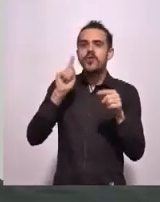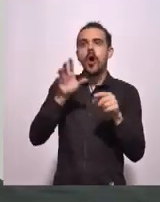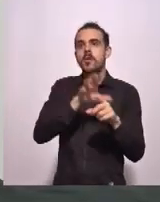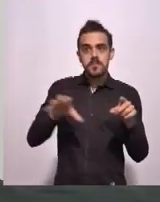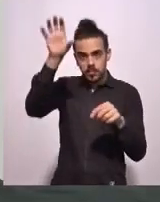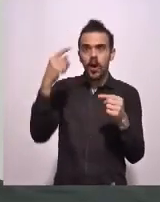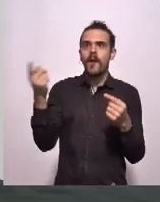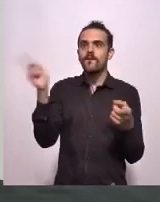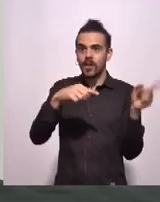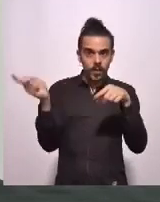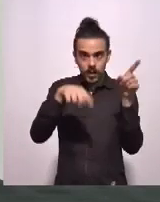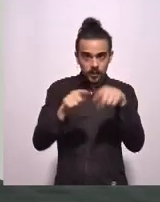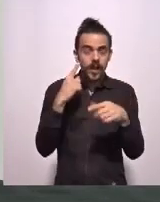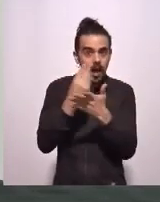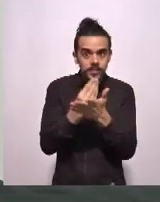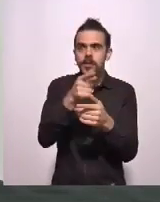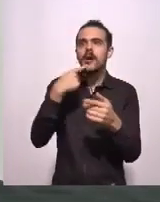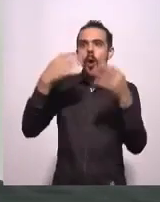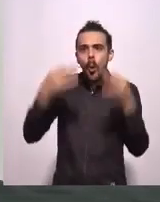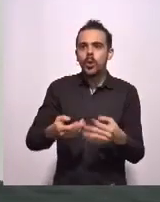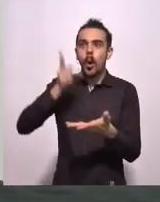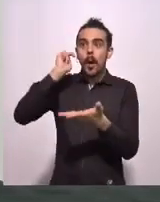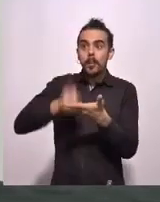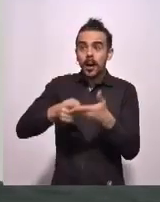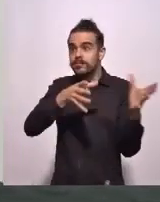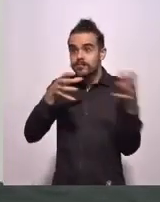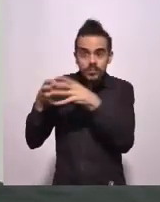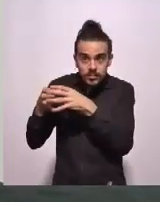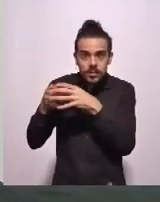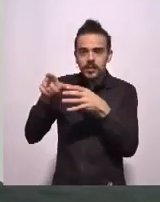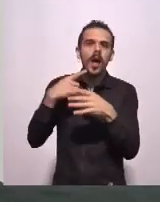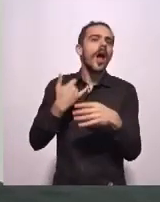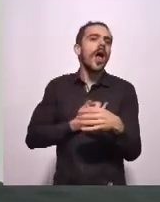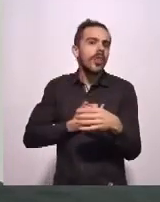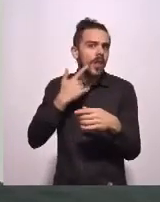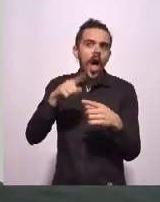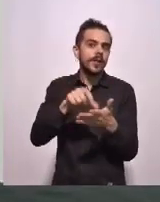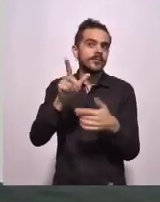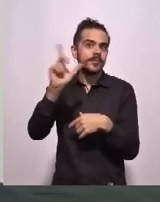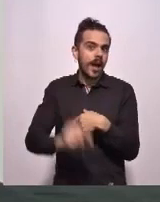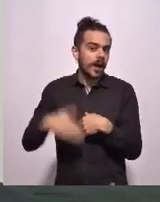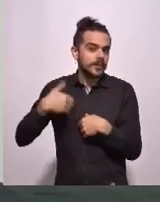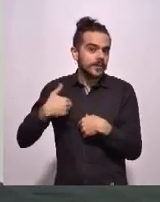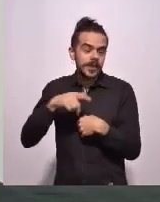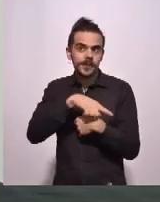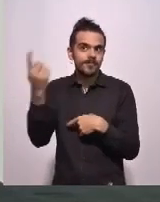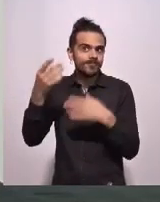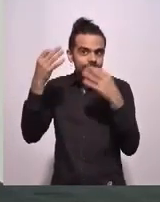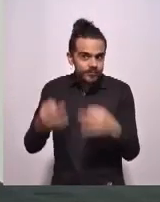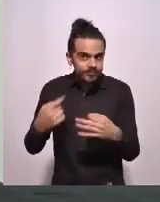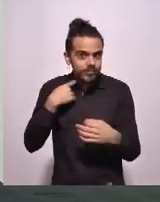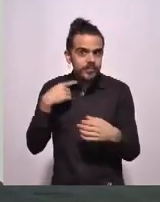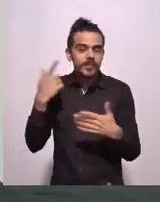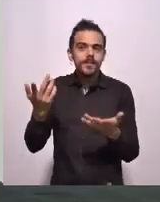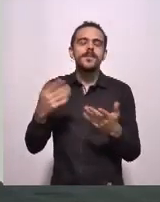que fueron encontrados al momento de comenzar el aislamiento en otros puntos del país, en donde se deberá ingresar a la